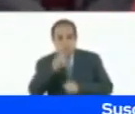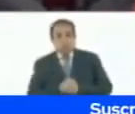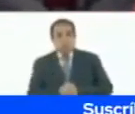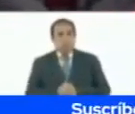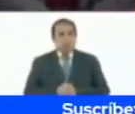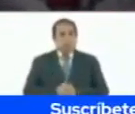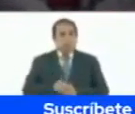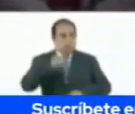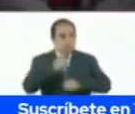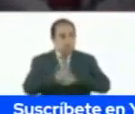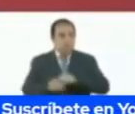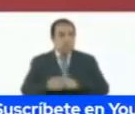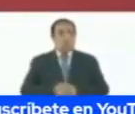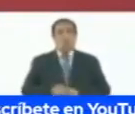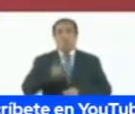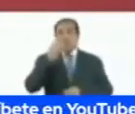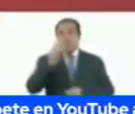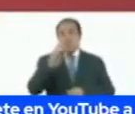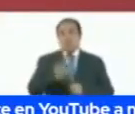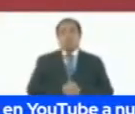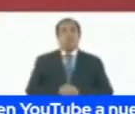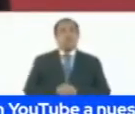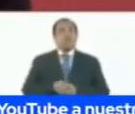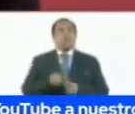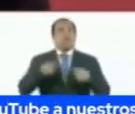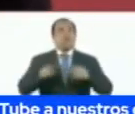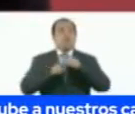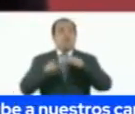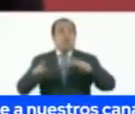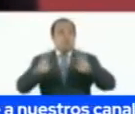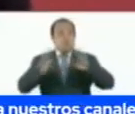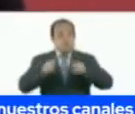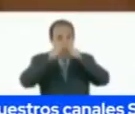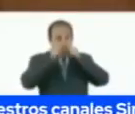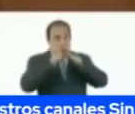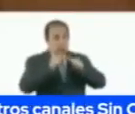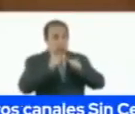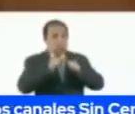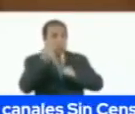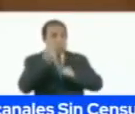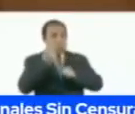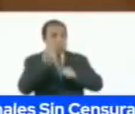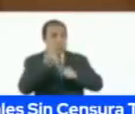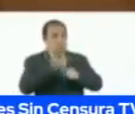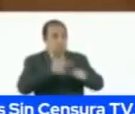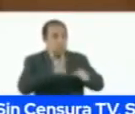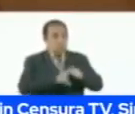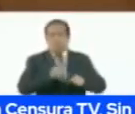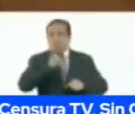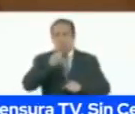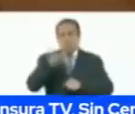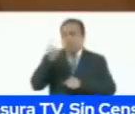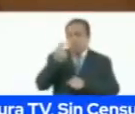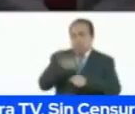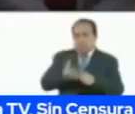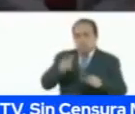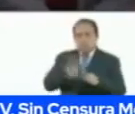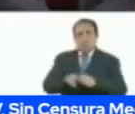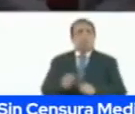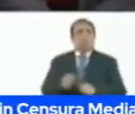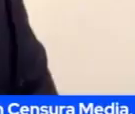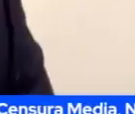policías lesionados y 3 migrantes. ¿Ya están atendidos? ¿Ya nos requirieron hospitalización? No, ninguno requirió